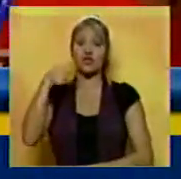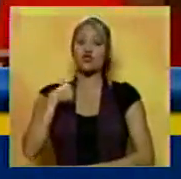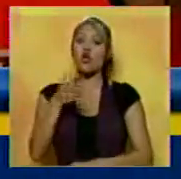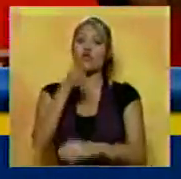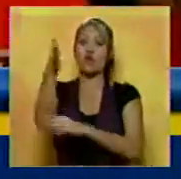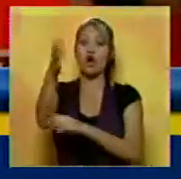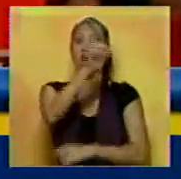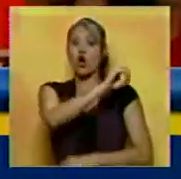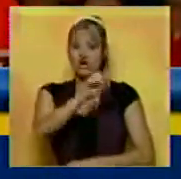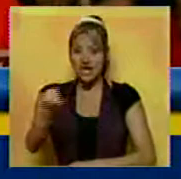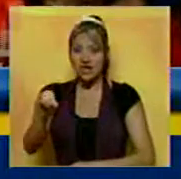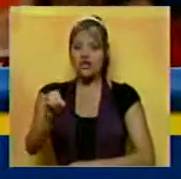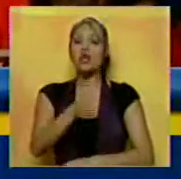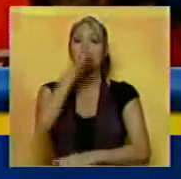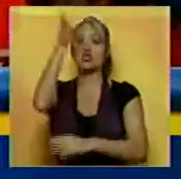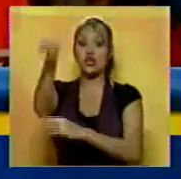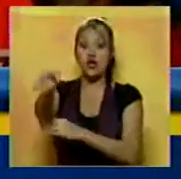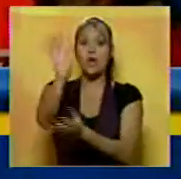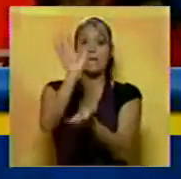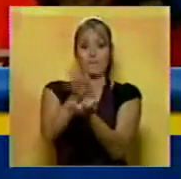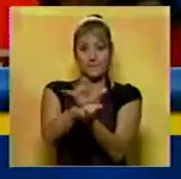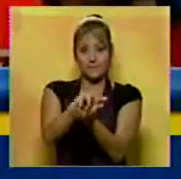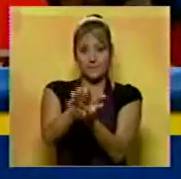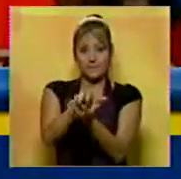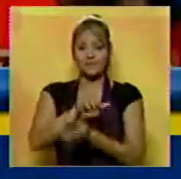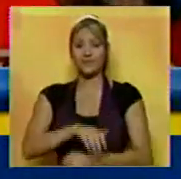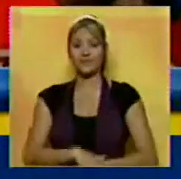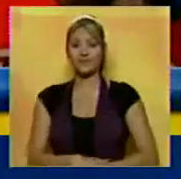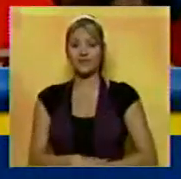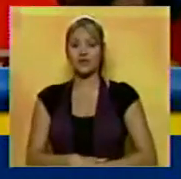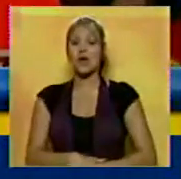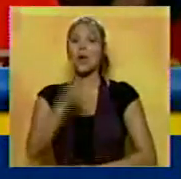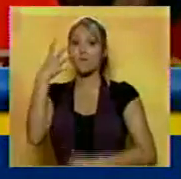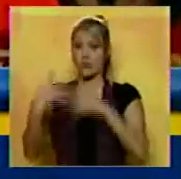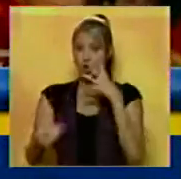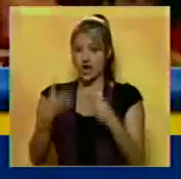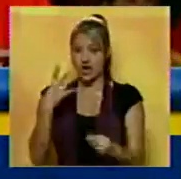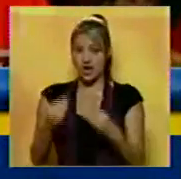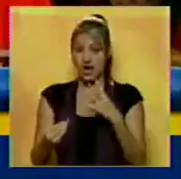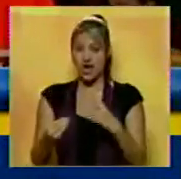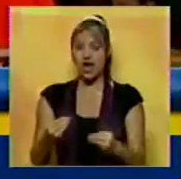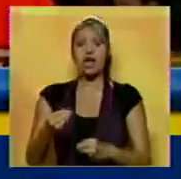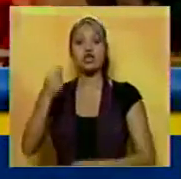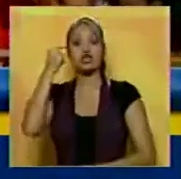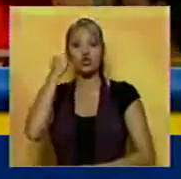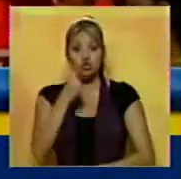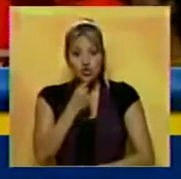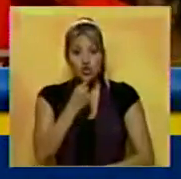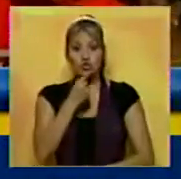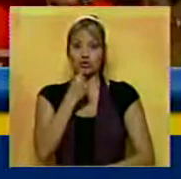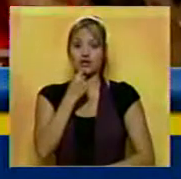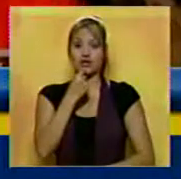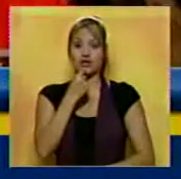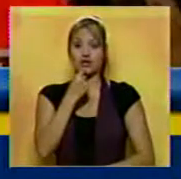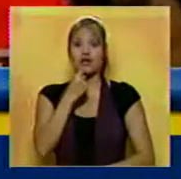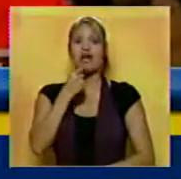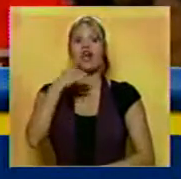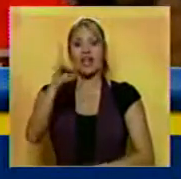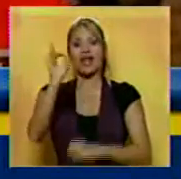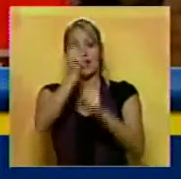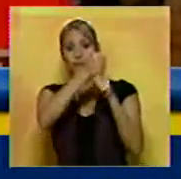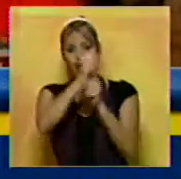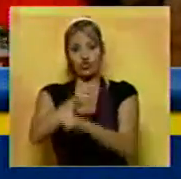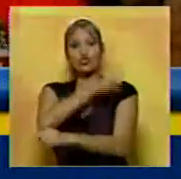al oriente, vamos al estado Nueva Esparta, Monagas, Sucre, Delta